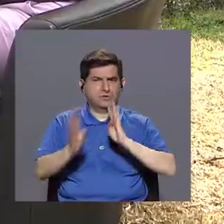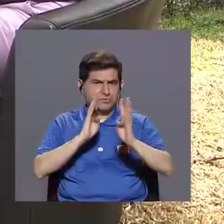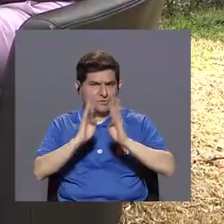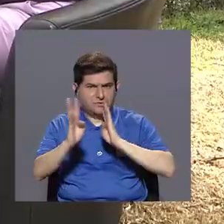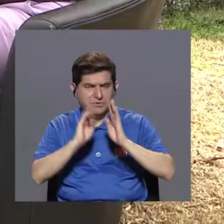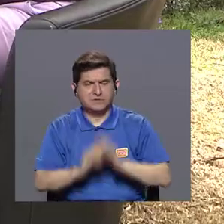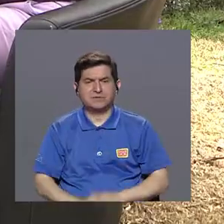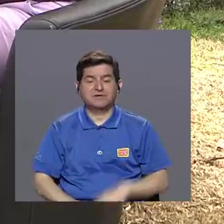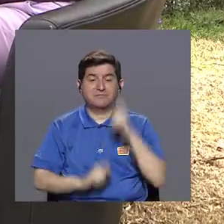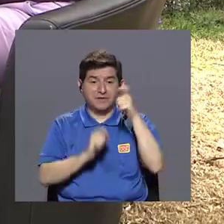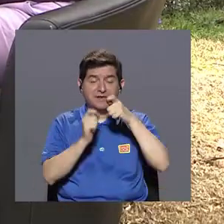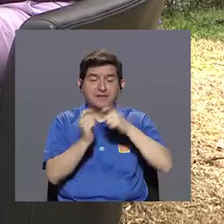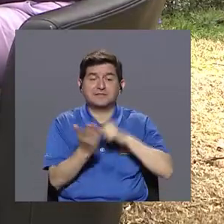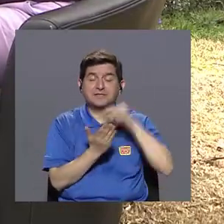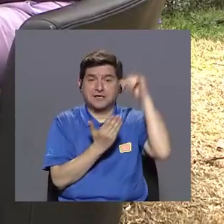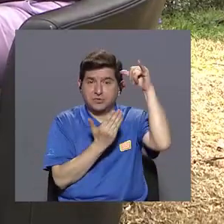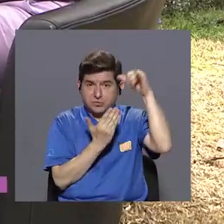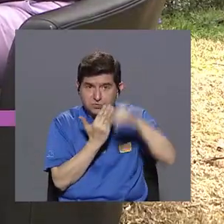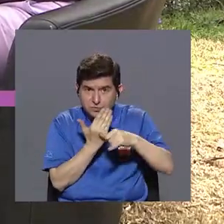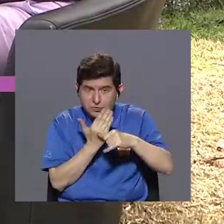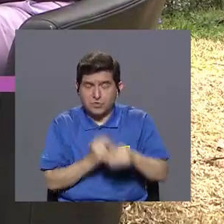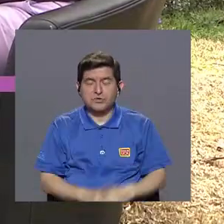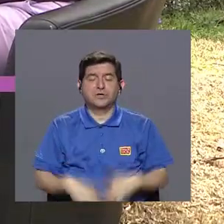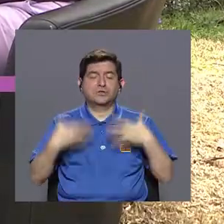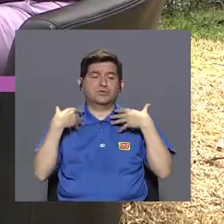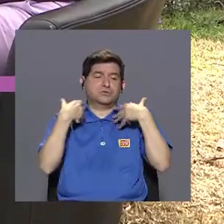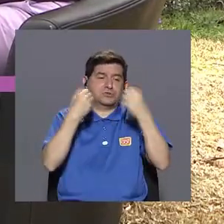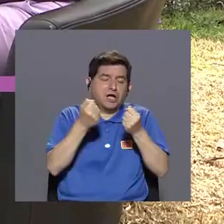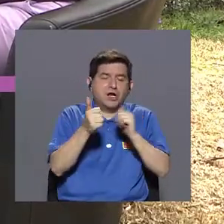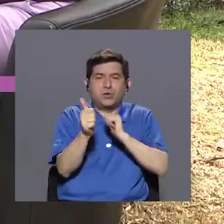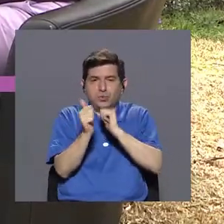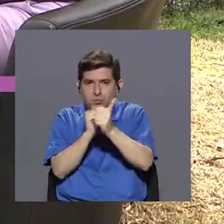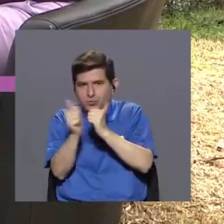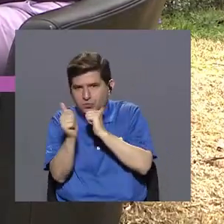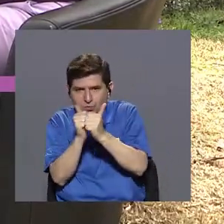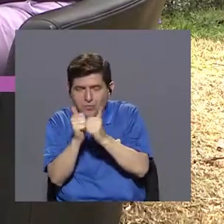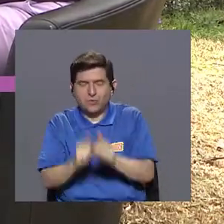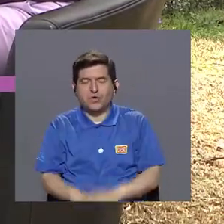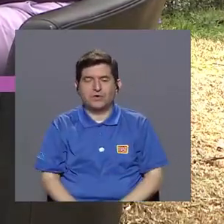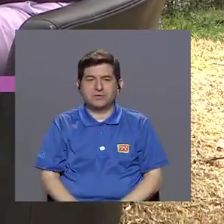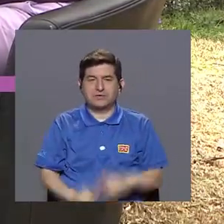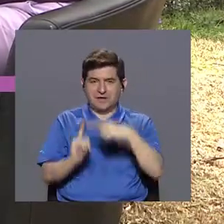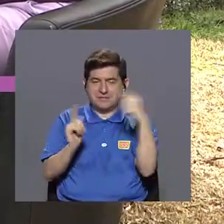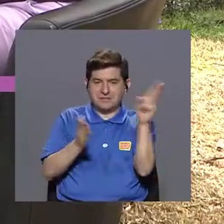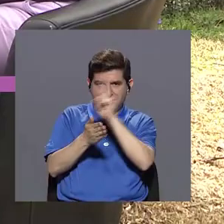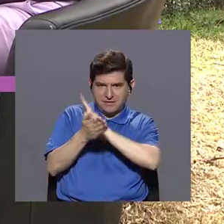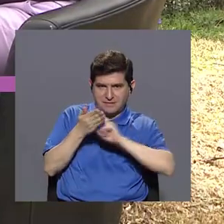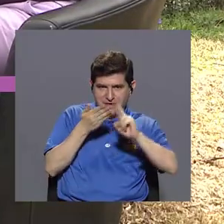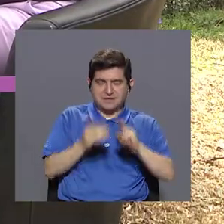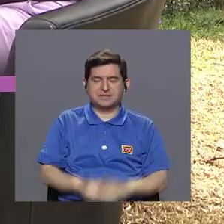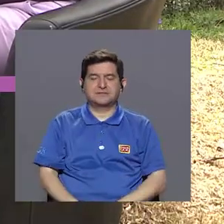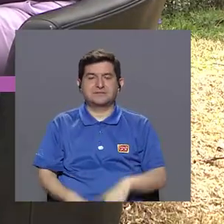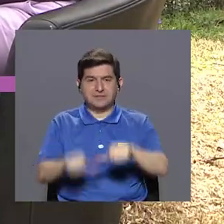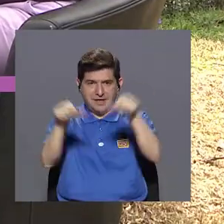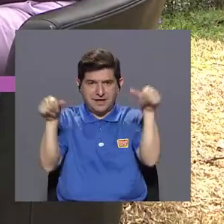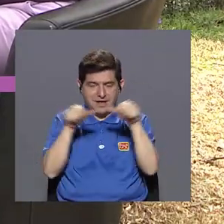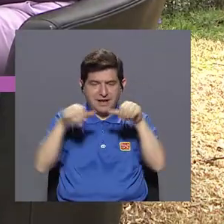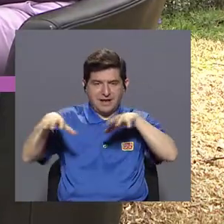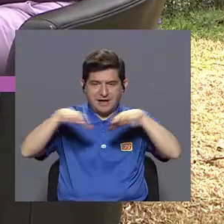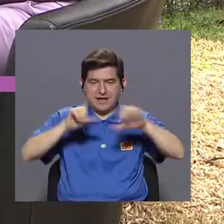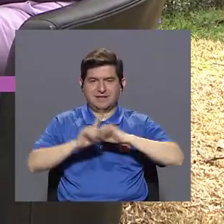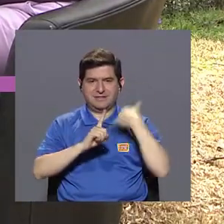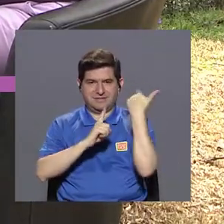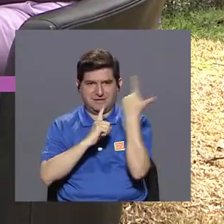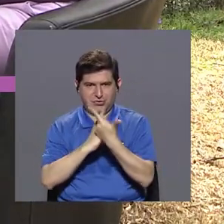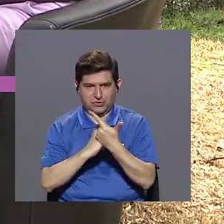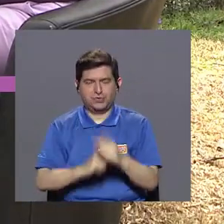conversando un poco acerca de los proyectos de salud, de deporte que genera la universidad en esta área de